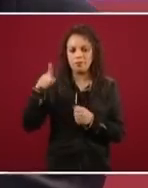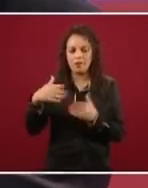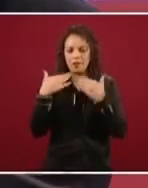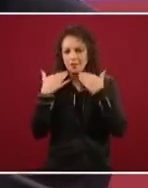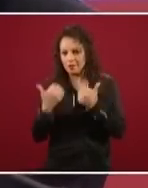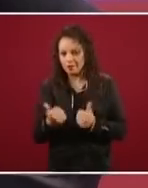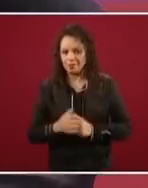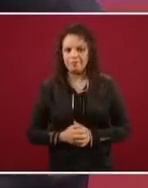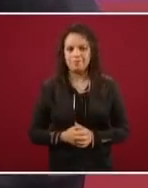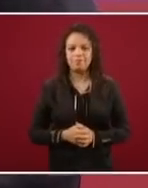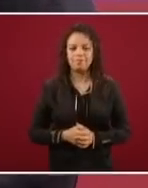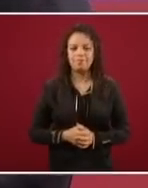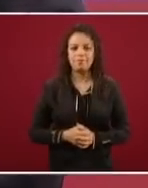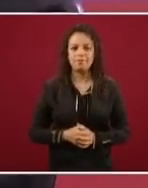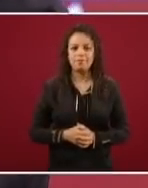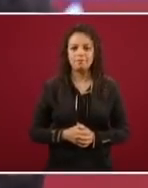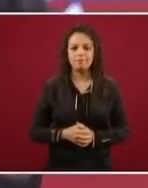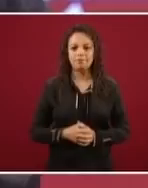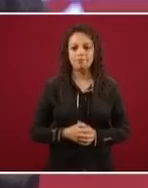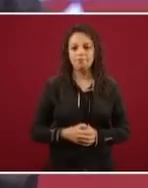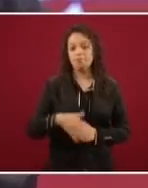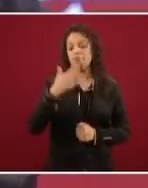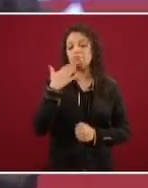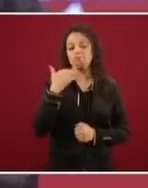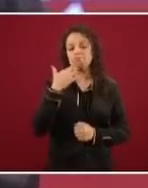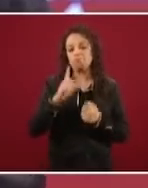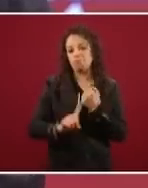no tenemos problemas de inflación